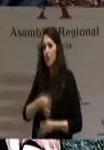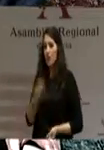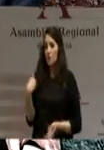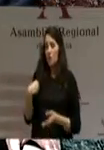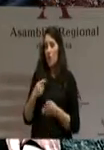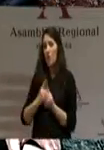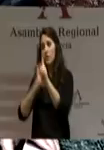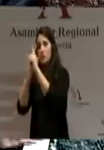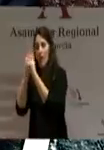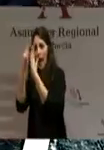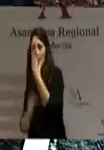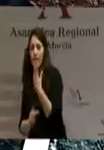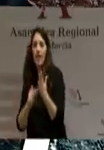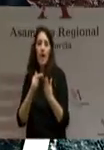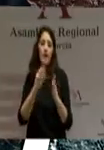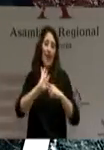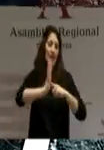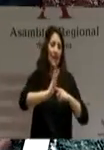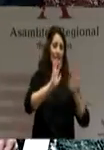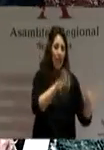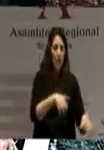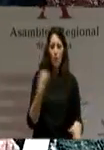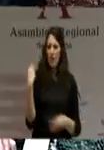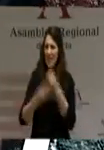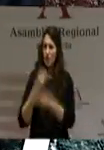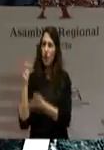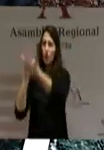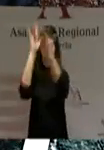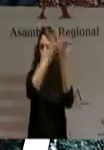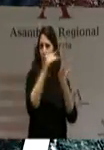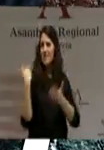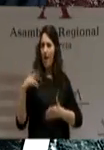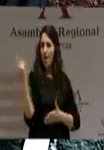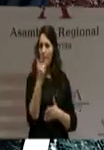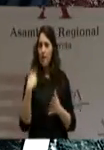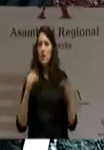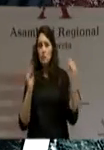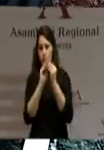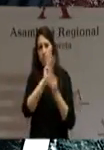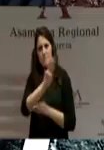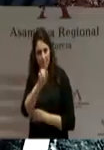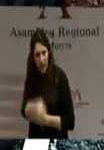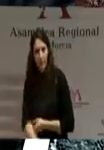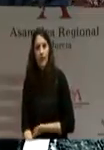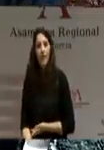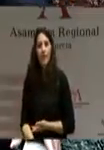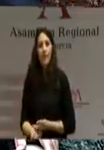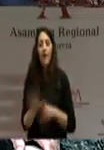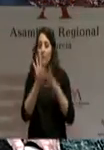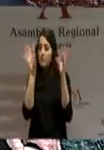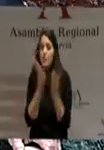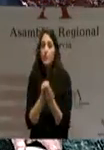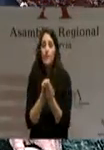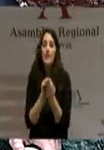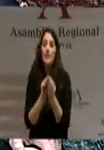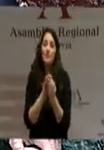tanto Galicia como Castilla-León, que son de su mismo signo político? Y concluyo, señor Garre, con lo